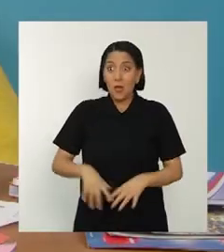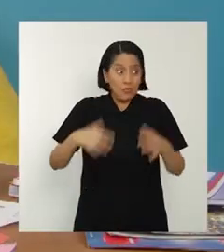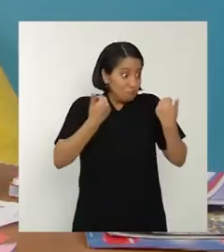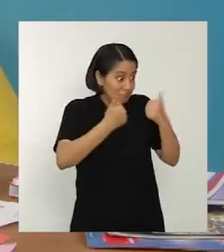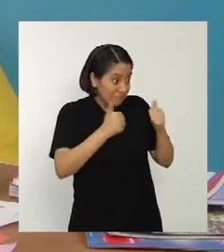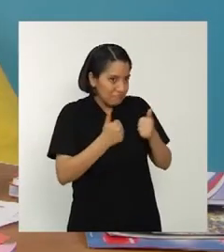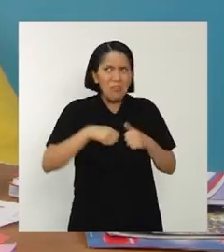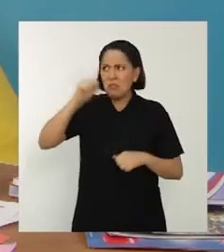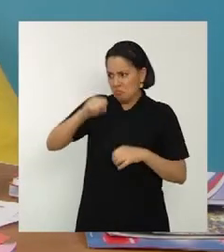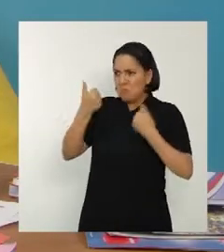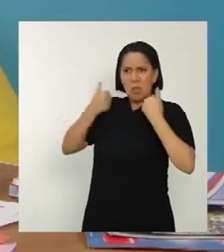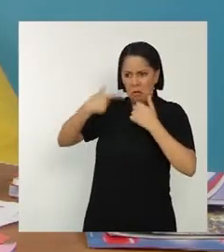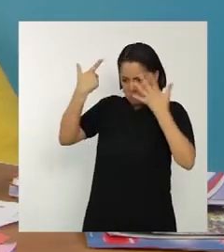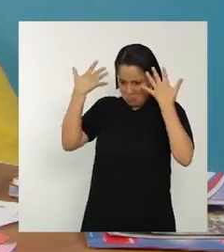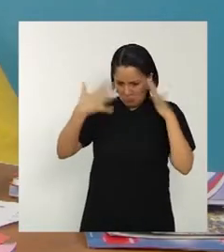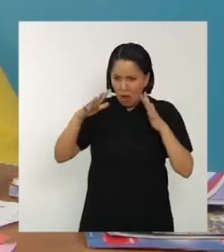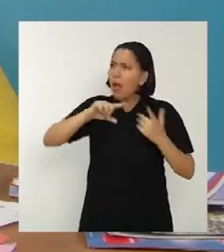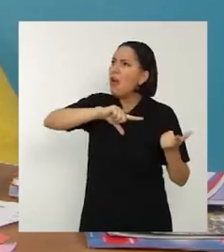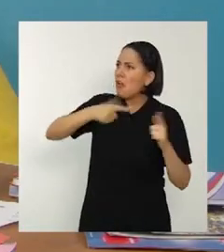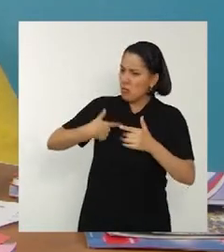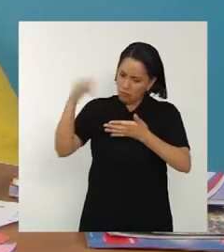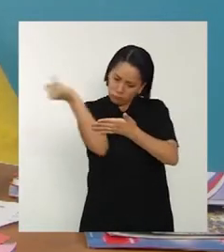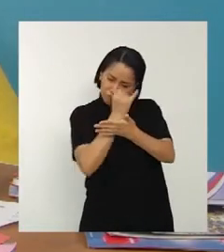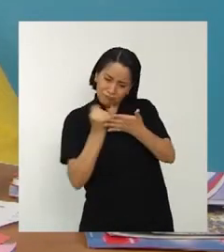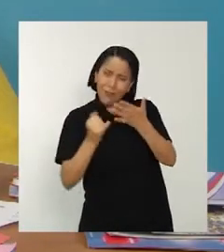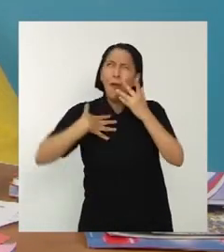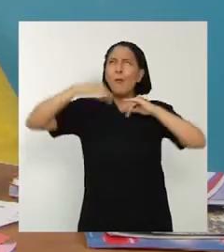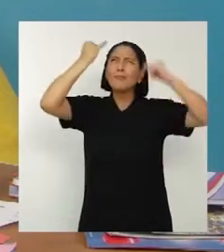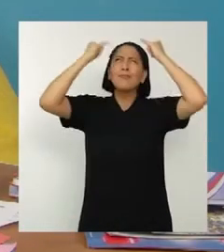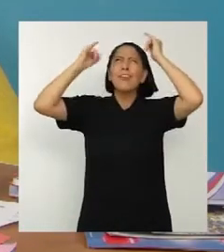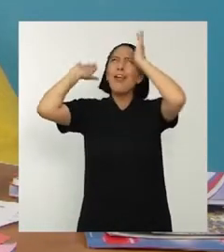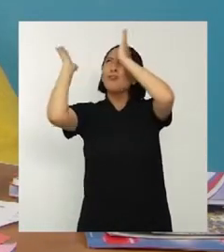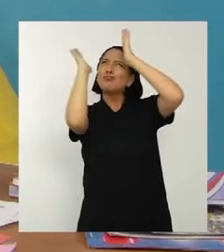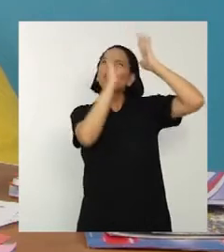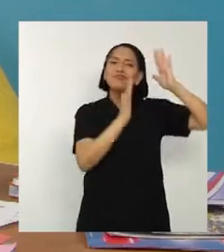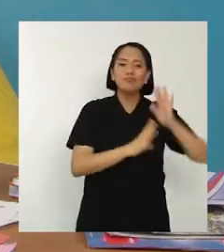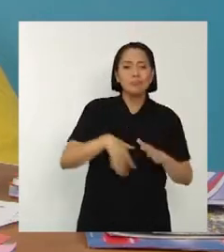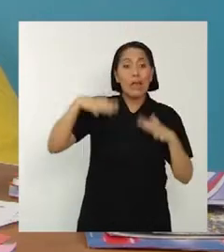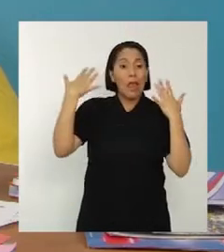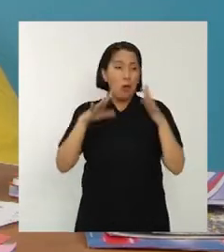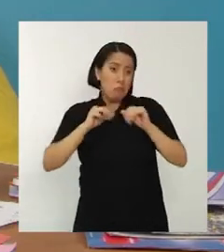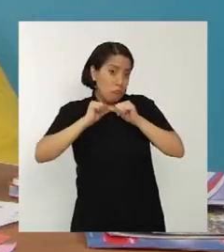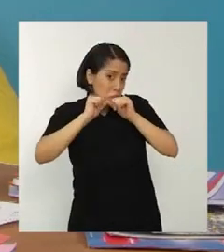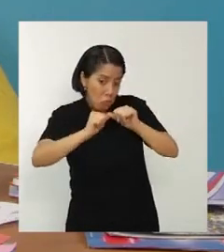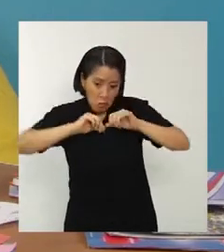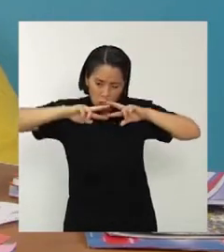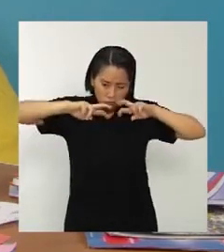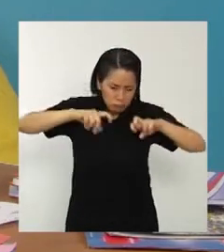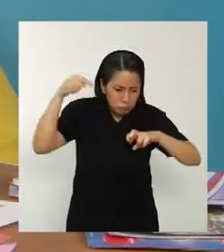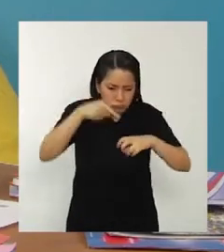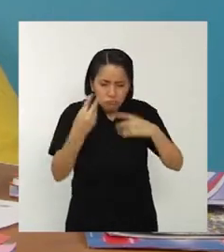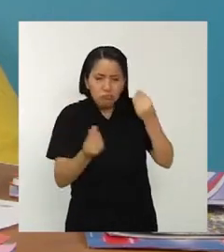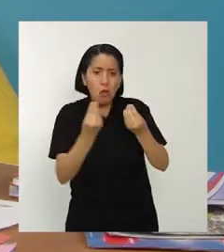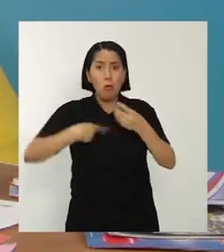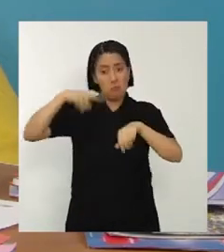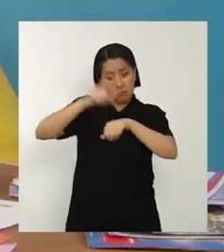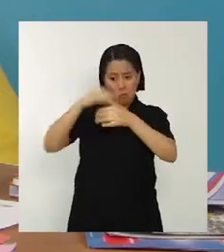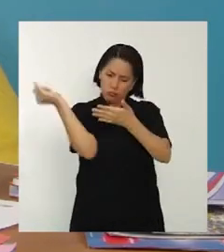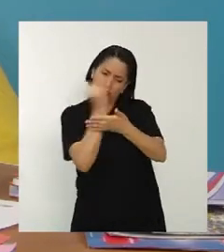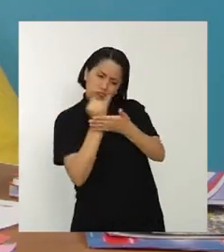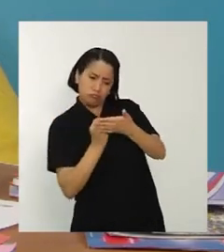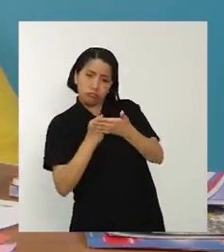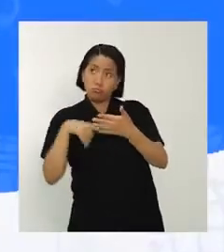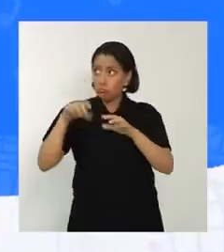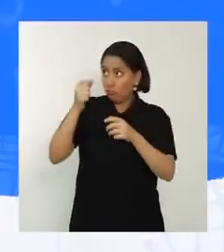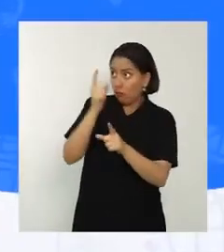¿Cómo te fue, Ray? Bien, creo que ya estoy listo para dibujar con mis ideas más claras. Igual podemos seguir explorando a medida que dibujamos,